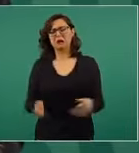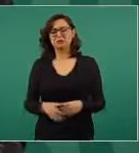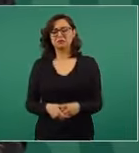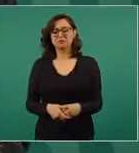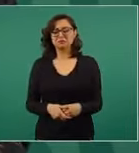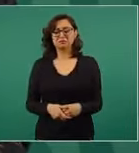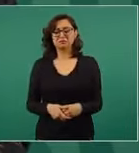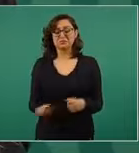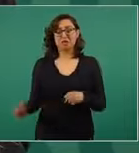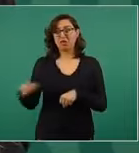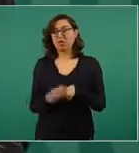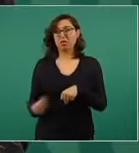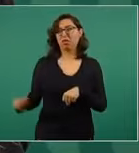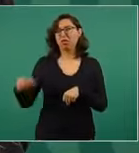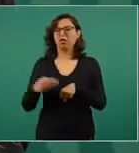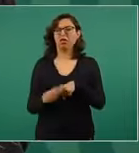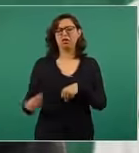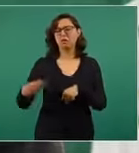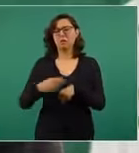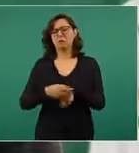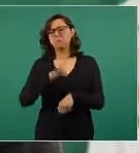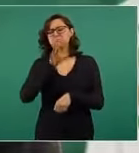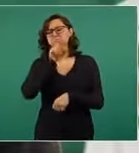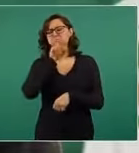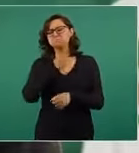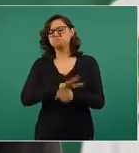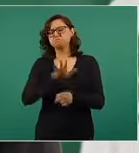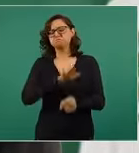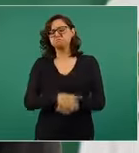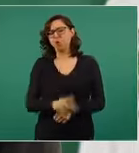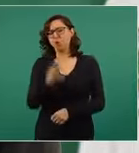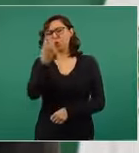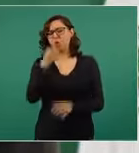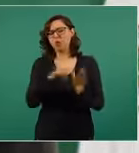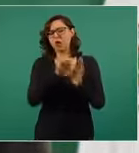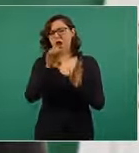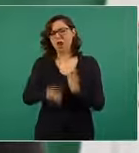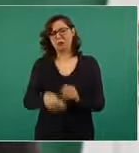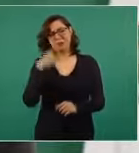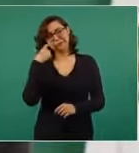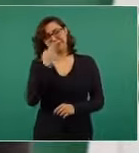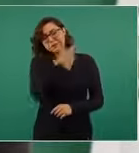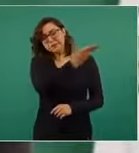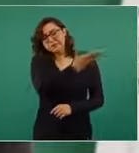Argumento más. Con eso es suficiente.